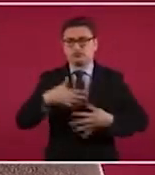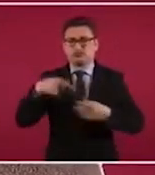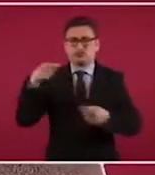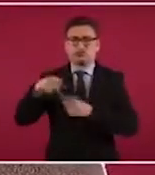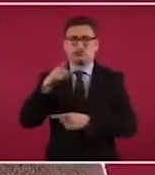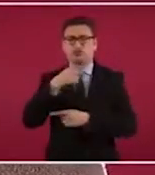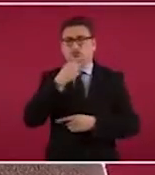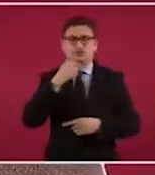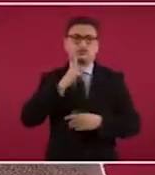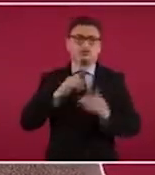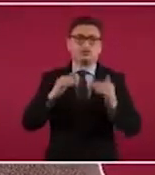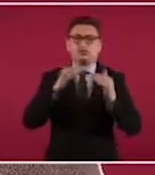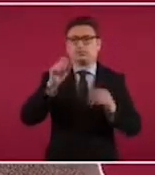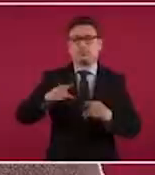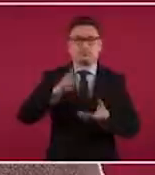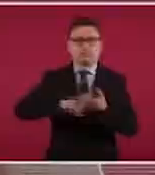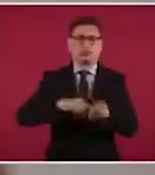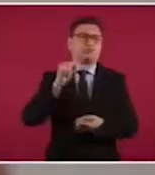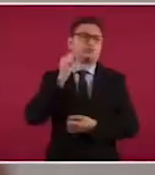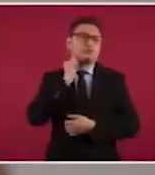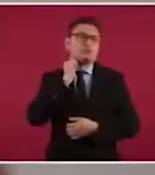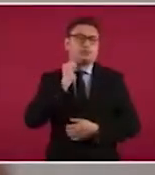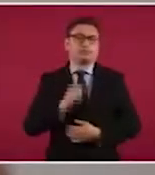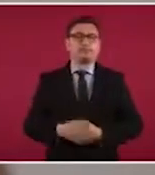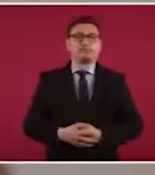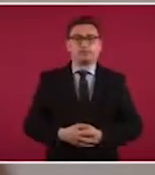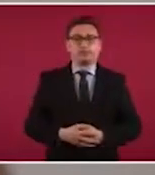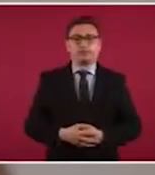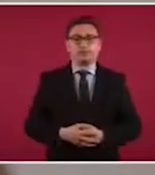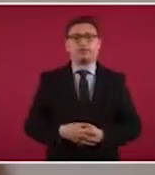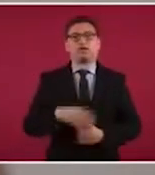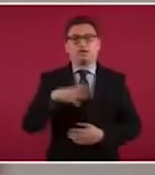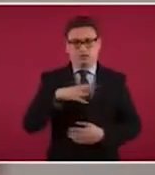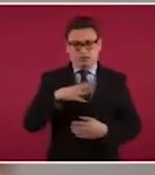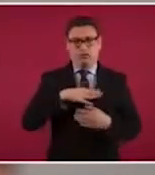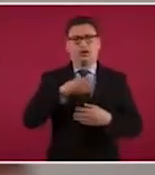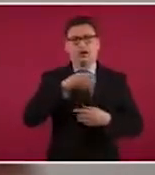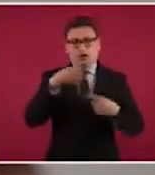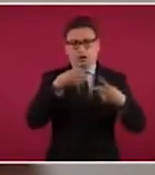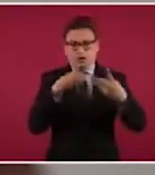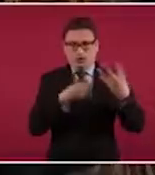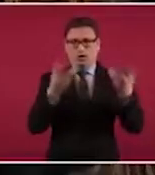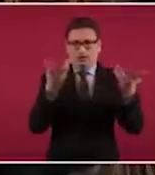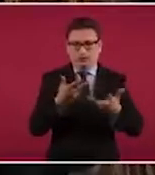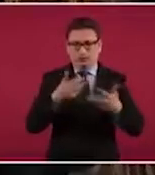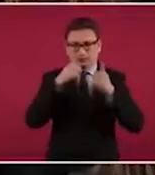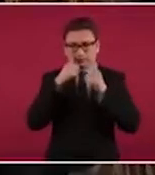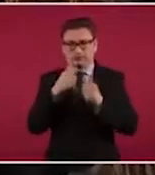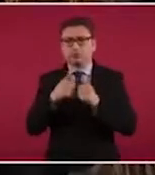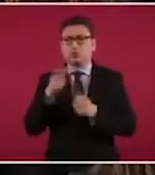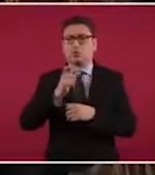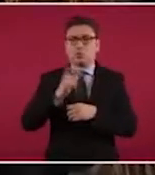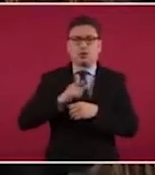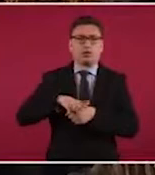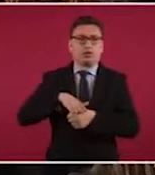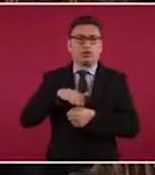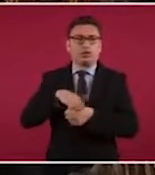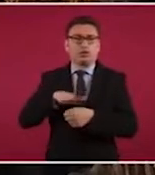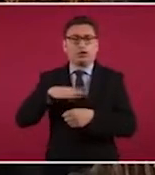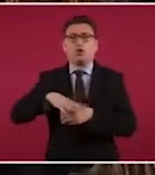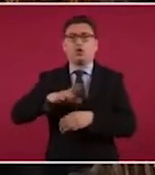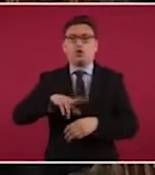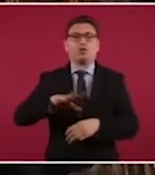al interior del Senado de la República. Existen protocolos ya para atender el hostigamiento y la violencia